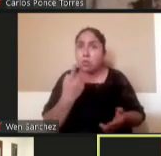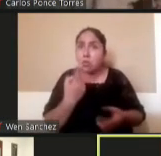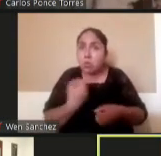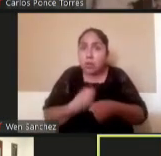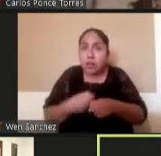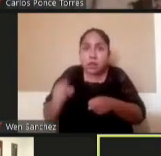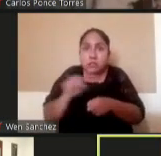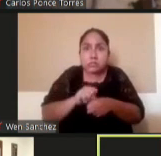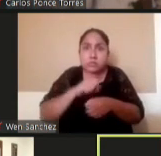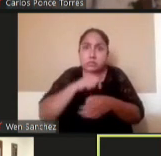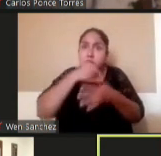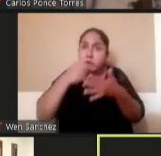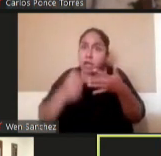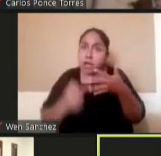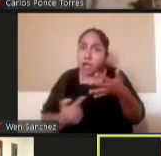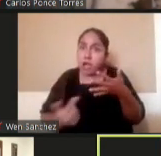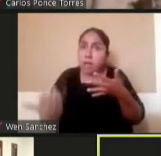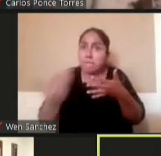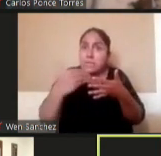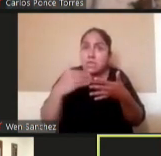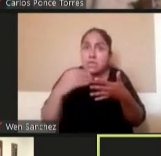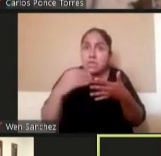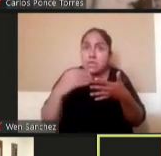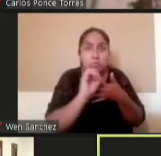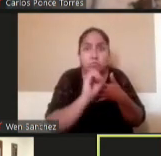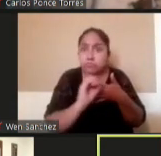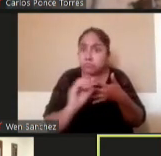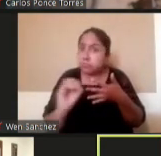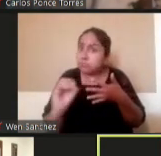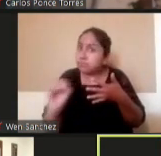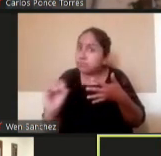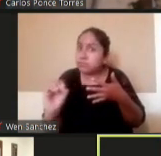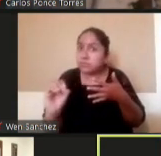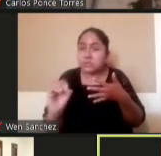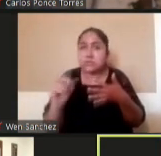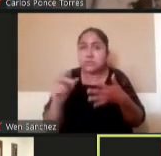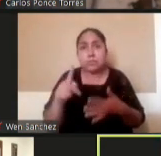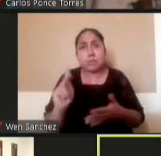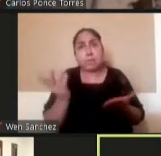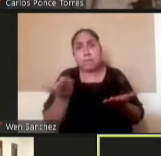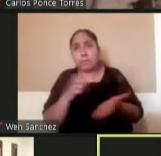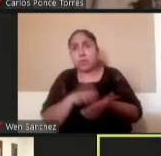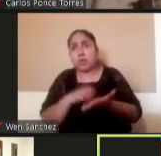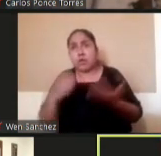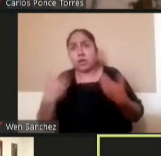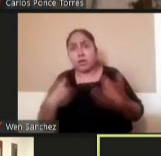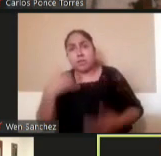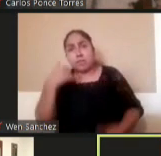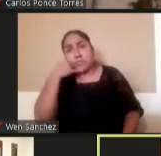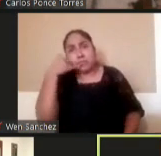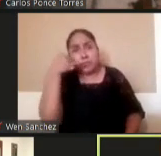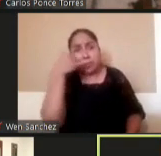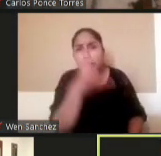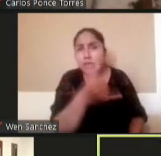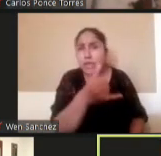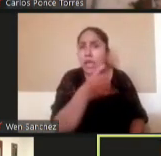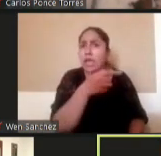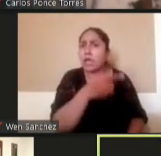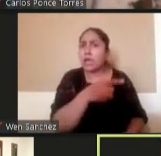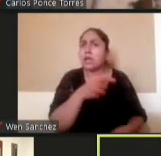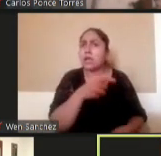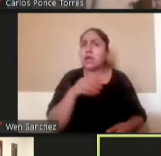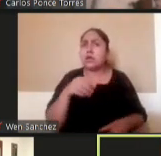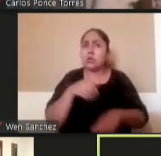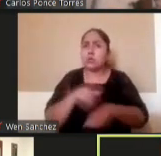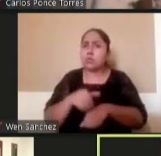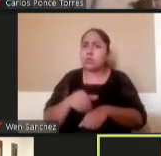esto, cuando hacemos los reportes a PASA, bueno, a mí me mandaron al 072 y la persona